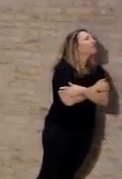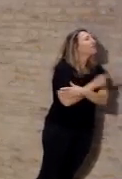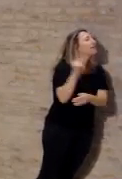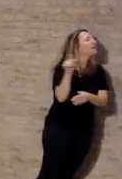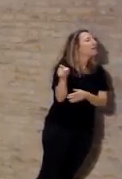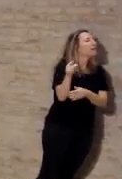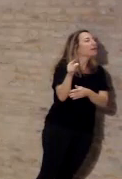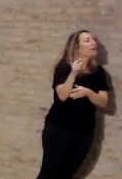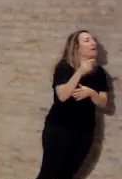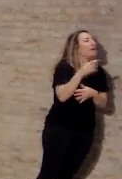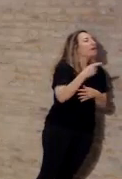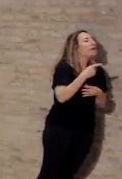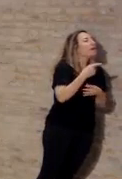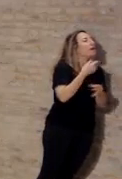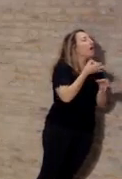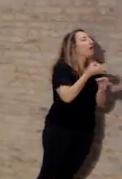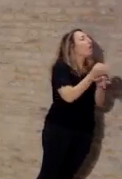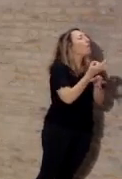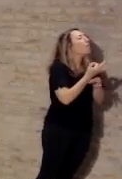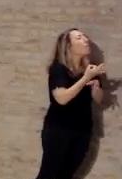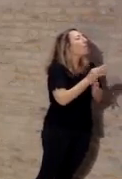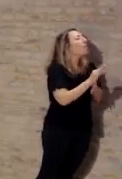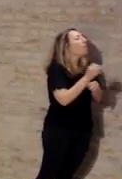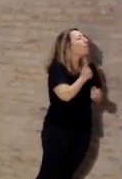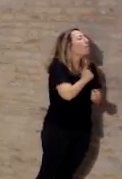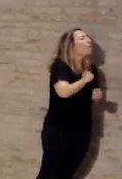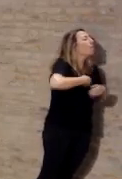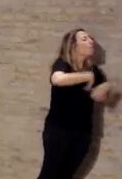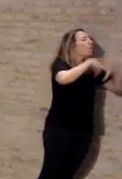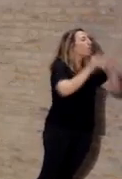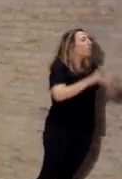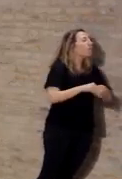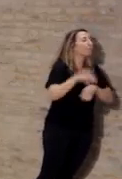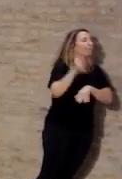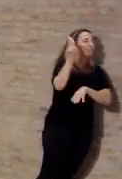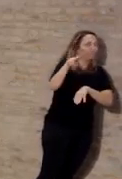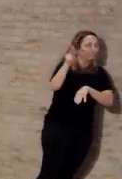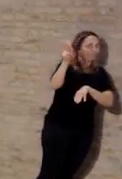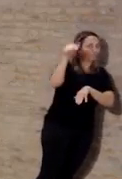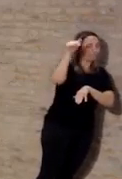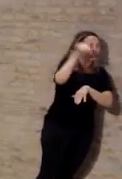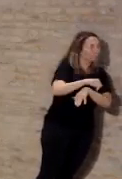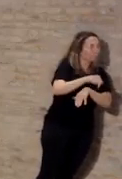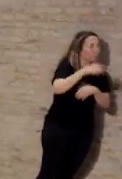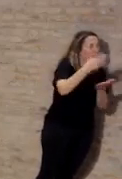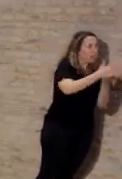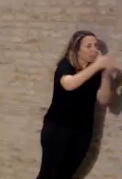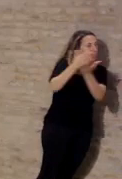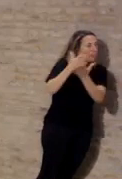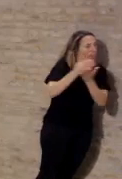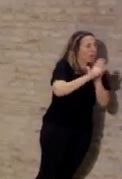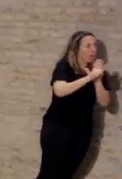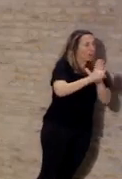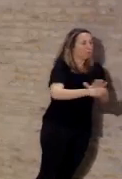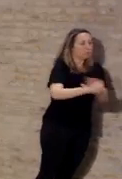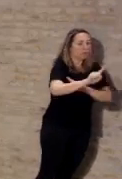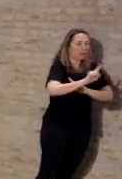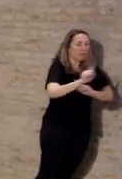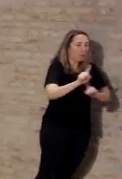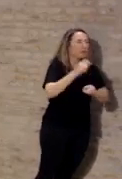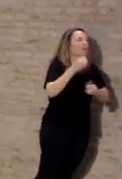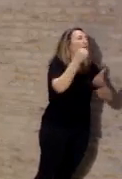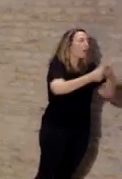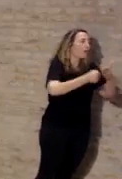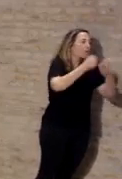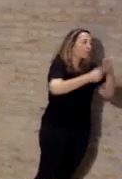est que habló de la esi cuánta razón y nada ojalá no se volvier nuestros derechos y